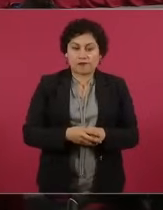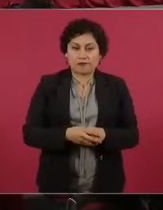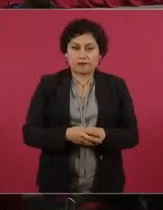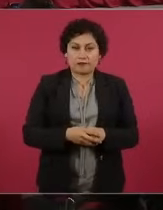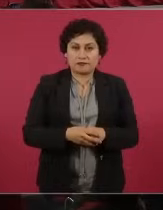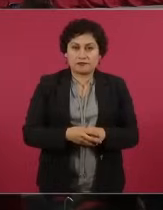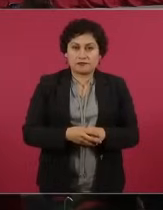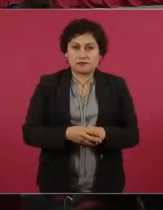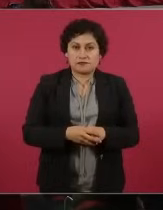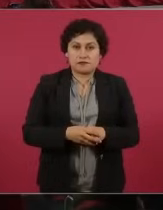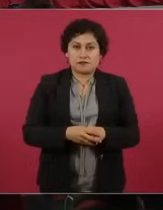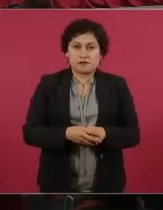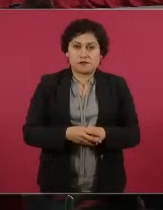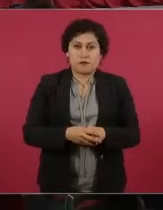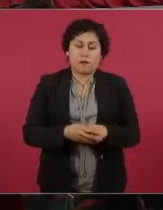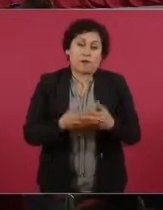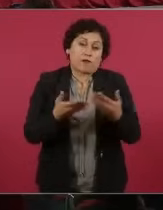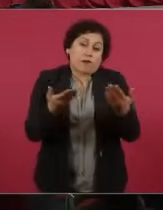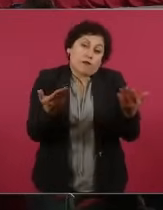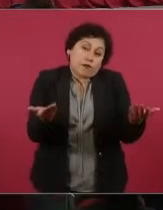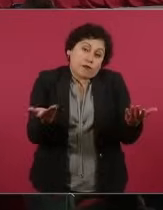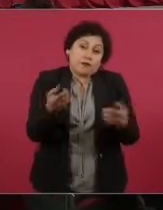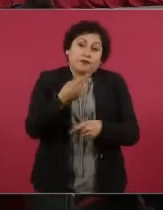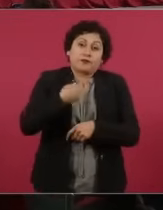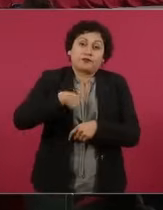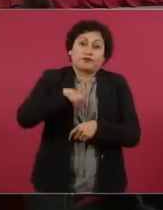Pues que estamos empezando el mes y que